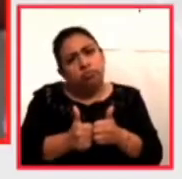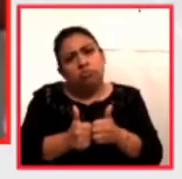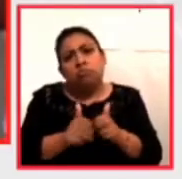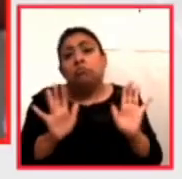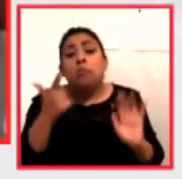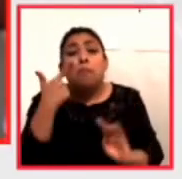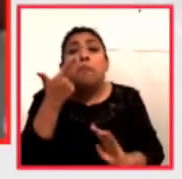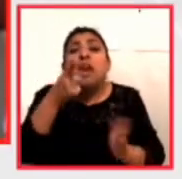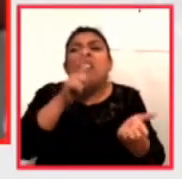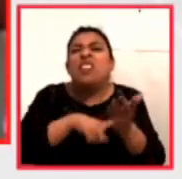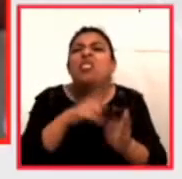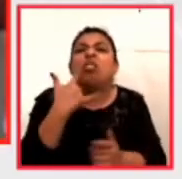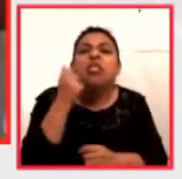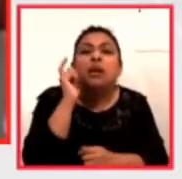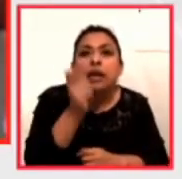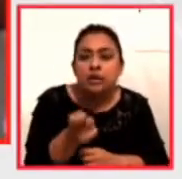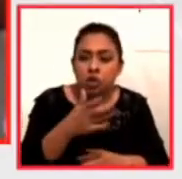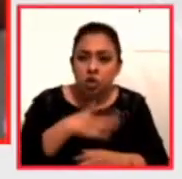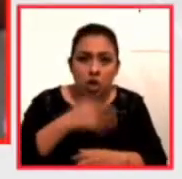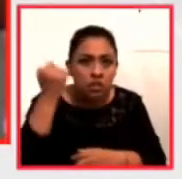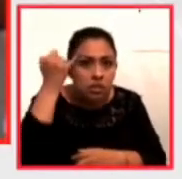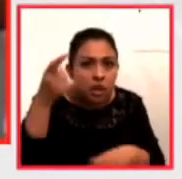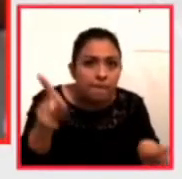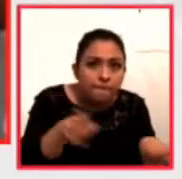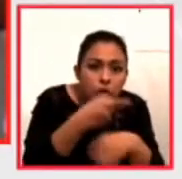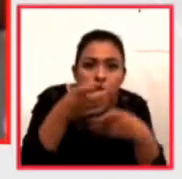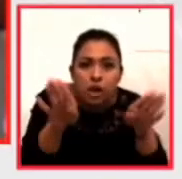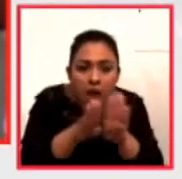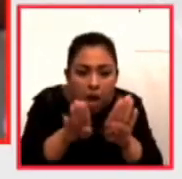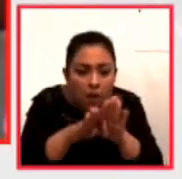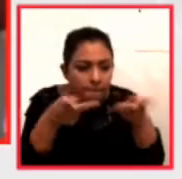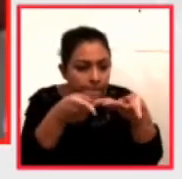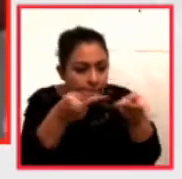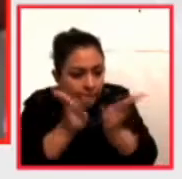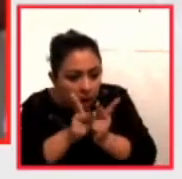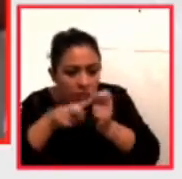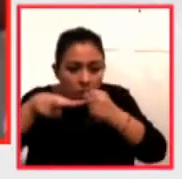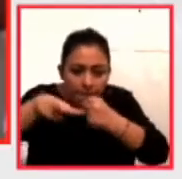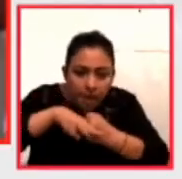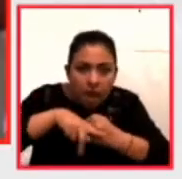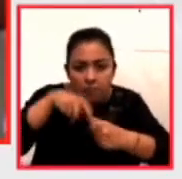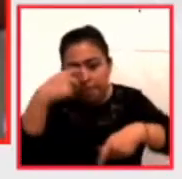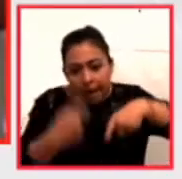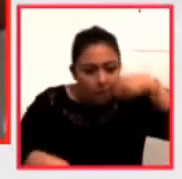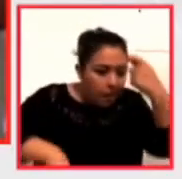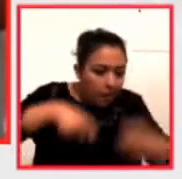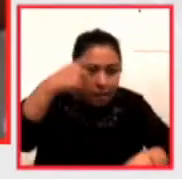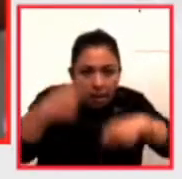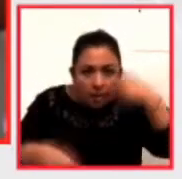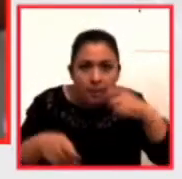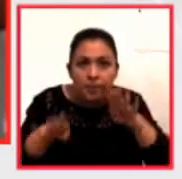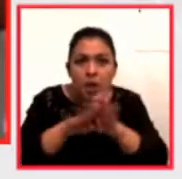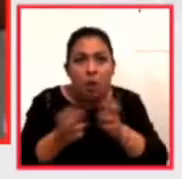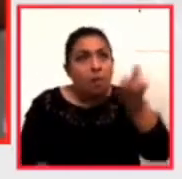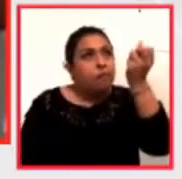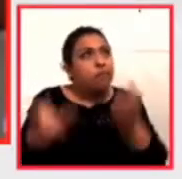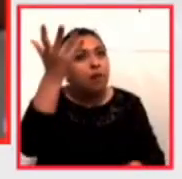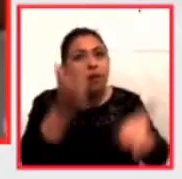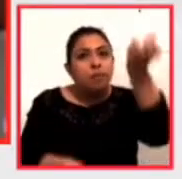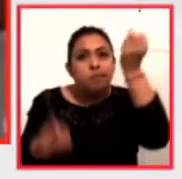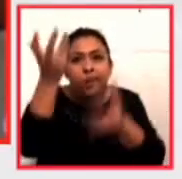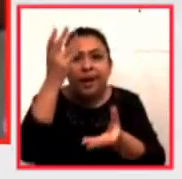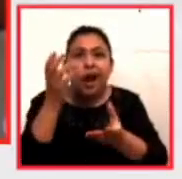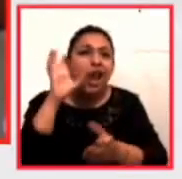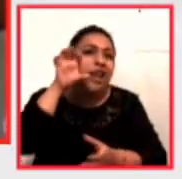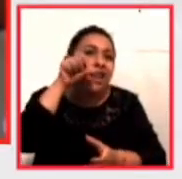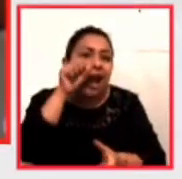encontrar allí? Pues cómo hacer música con platos, con vasos, con cucharas, cómo hacer malabares con naranjas, cómo componer sus